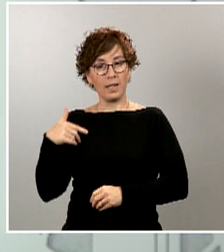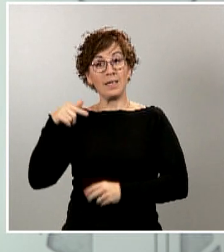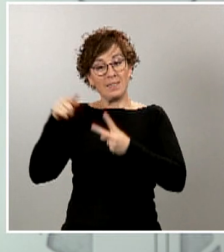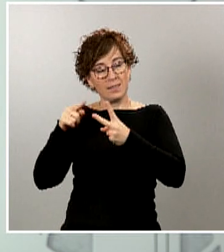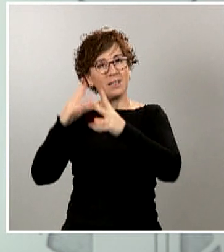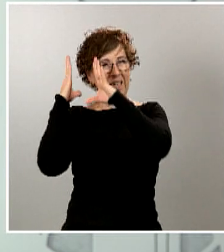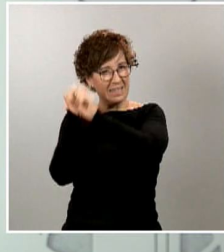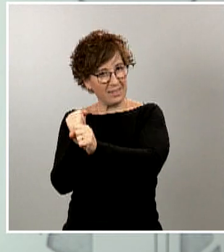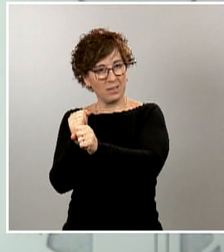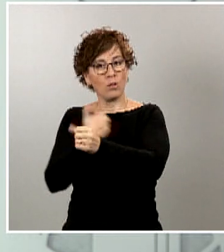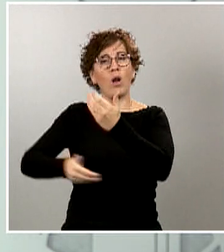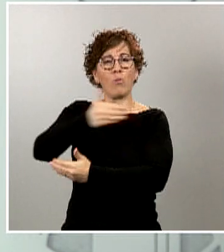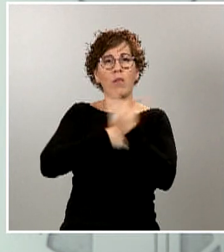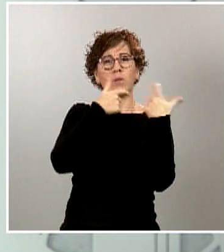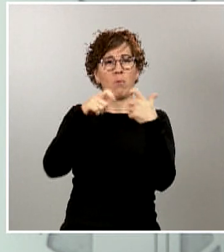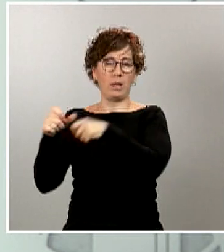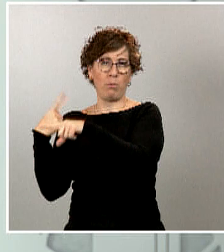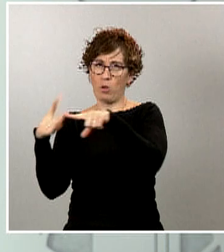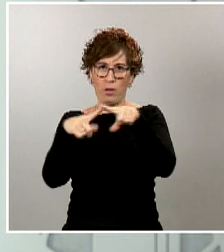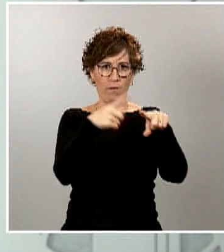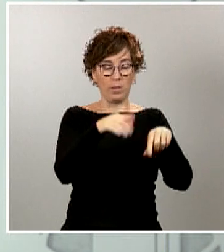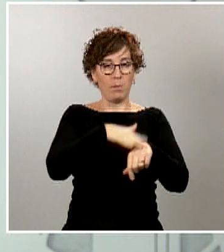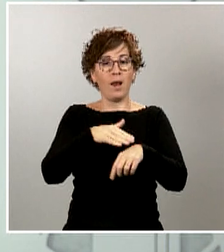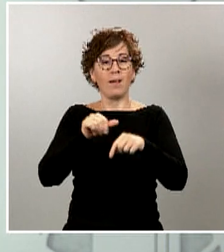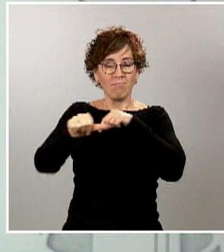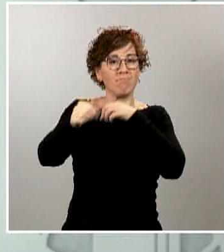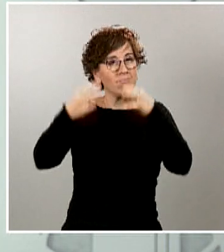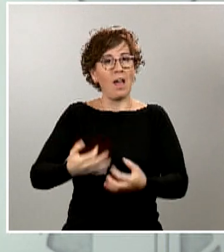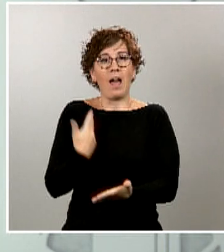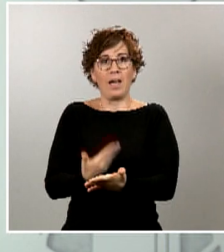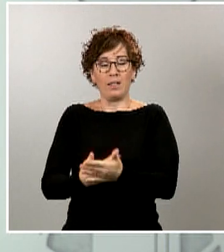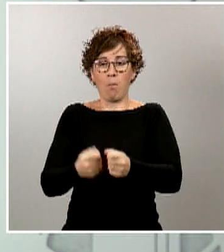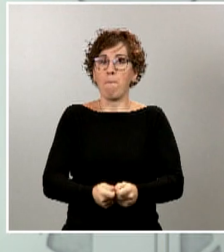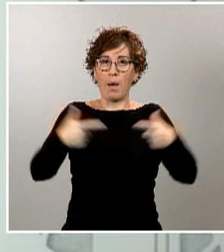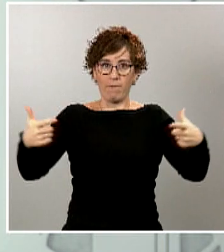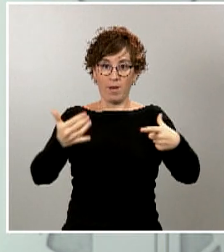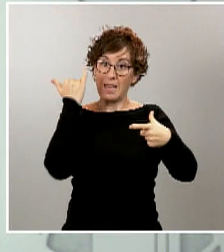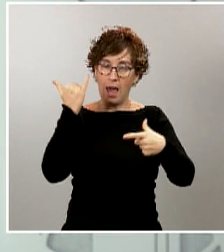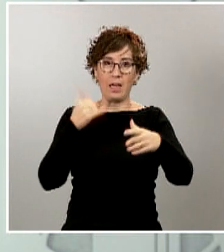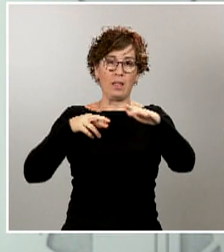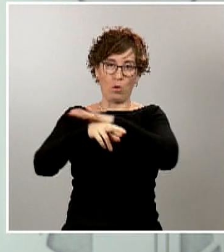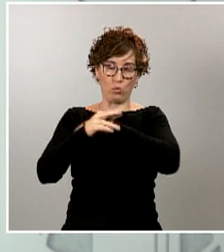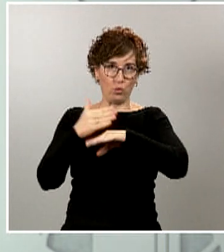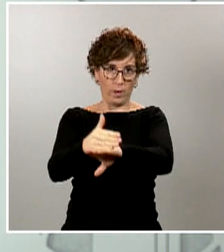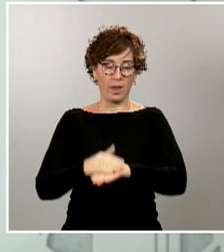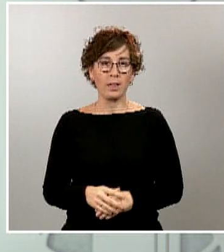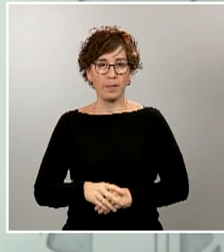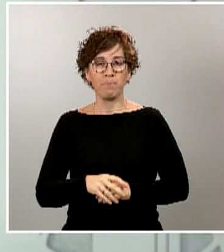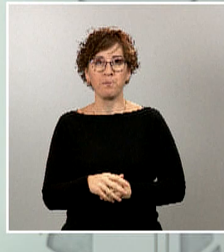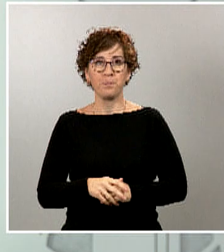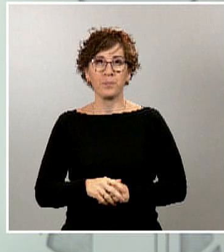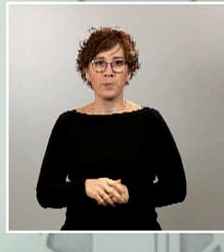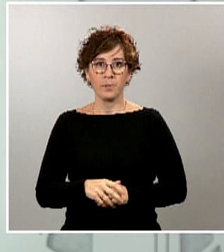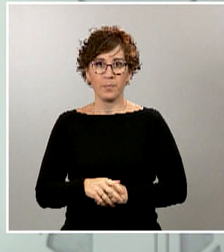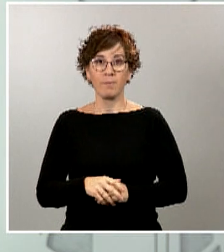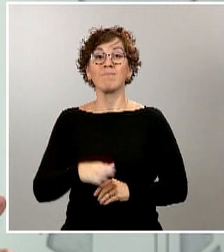distintos departamentos del Gobierno, insisto, para poder garantizar el aumento de disponibilidad de estas PCRs. Vamos a complementar estos